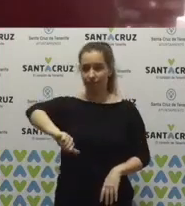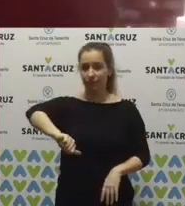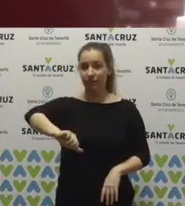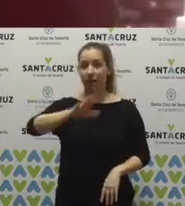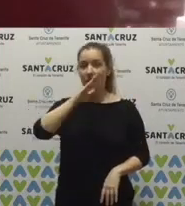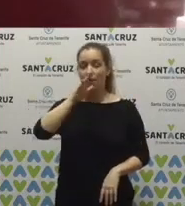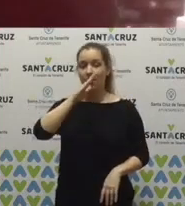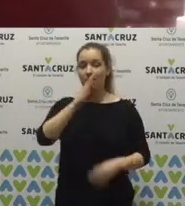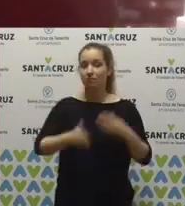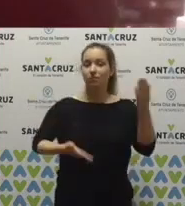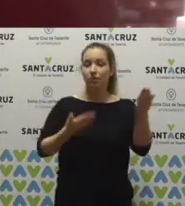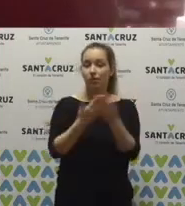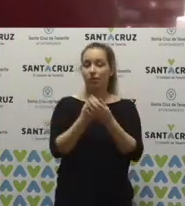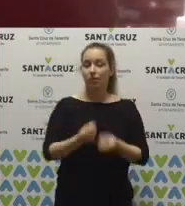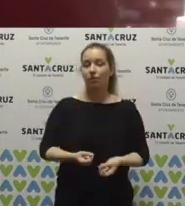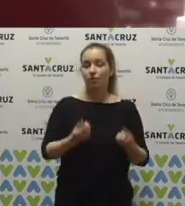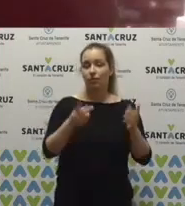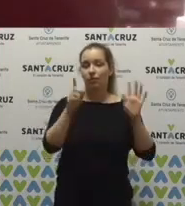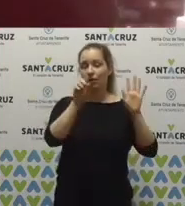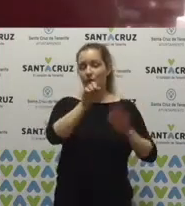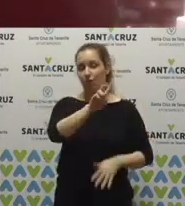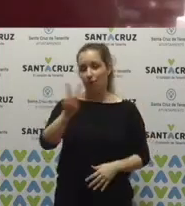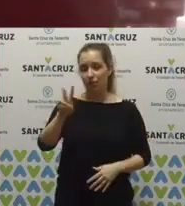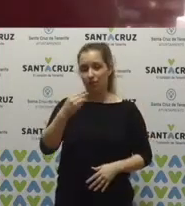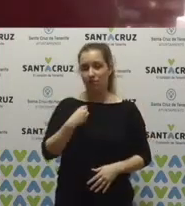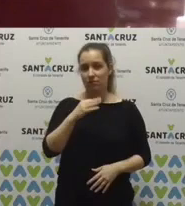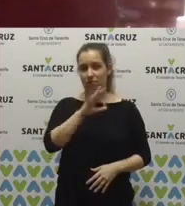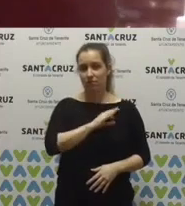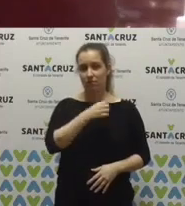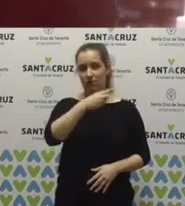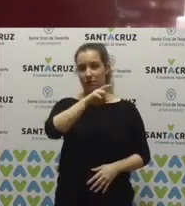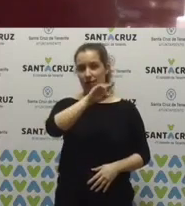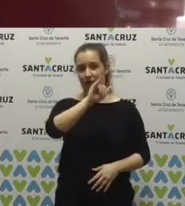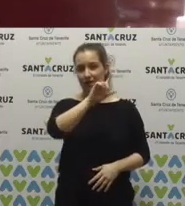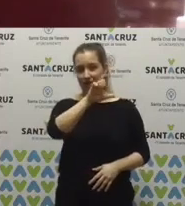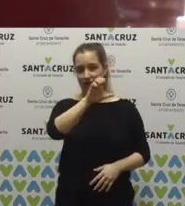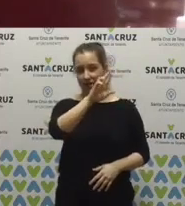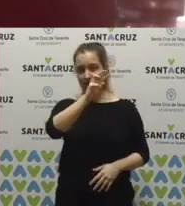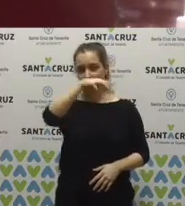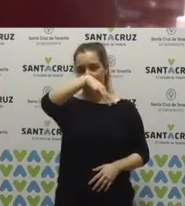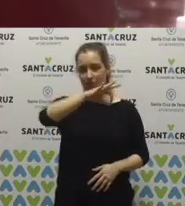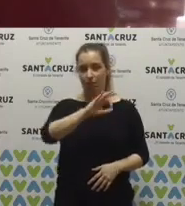12 moción que presenta don guillermo díaz guerra concejal del grupo municipal popular